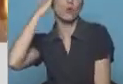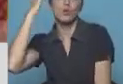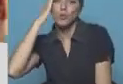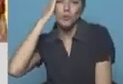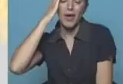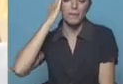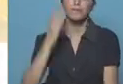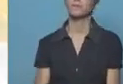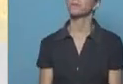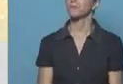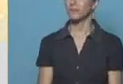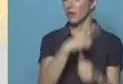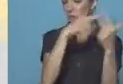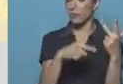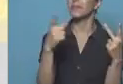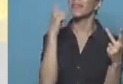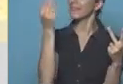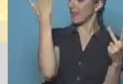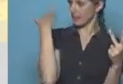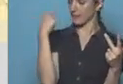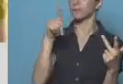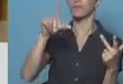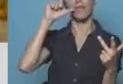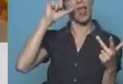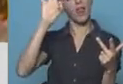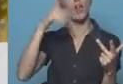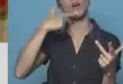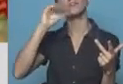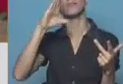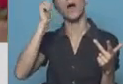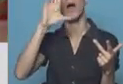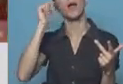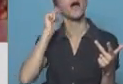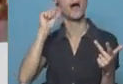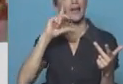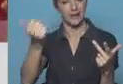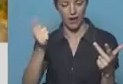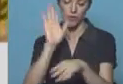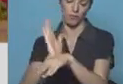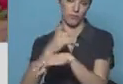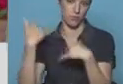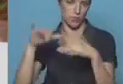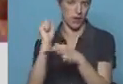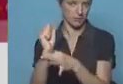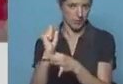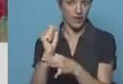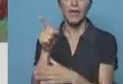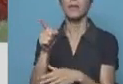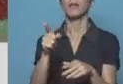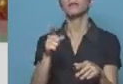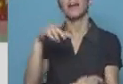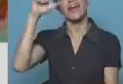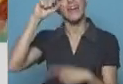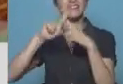leyendo un artículo de Leonardo Sbaraglia en El País. Y donde Leonardo explicaba a ese gran actor argentino que se exilió en el año,